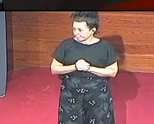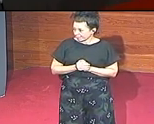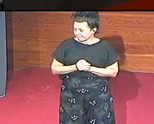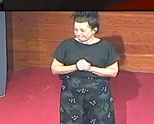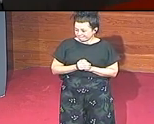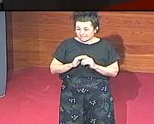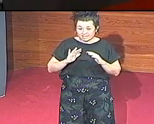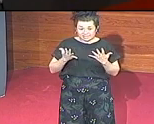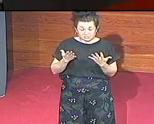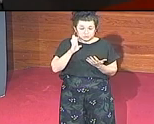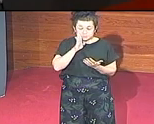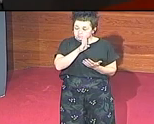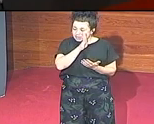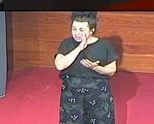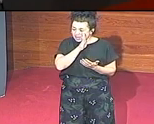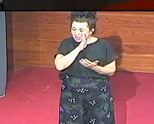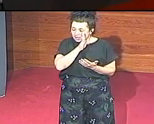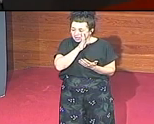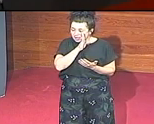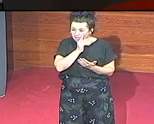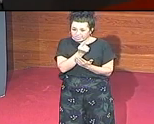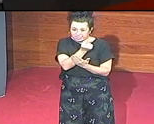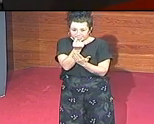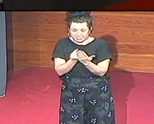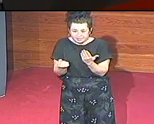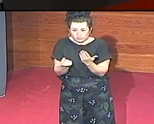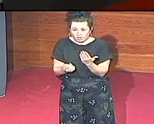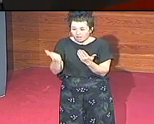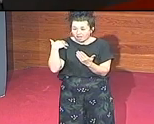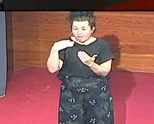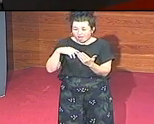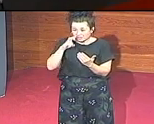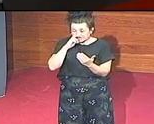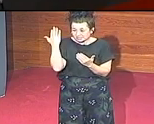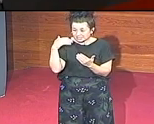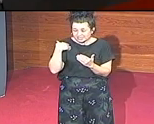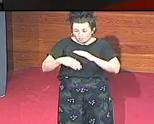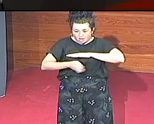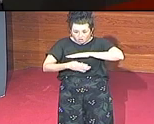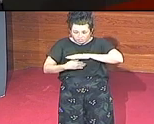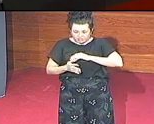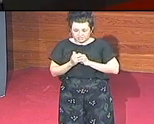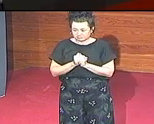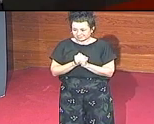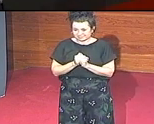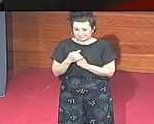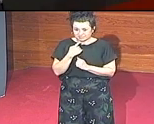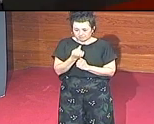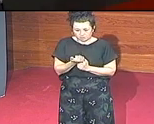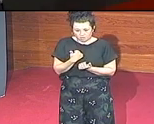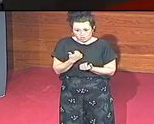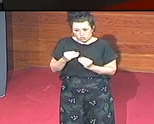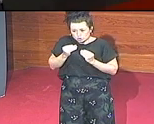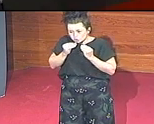entonces bueno a mi madre me dibujo como era un poco la cocina que ellos tenían no y dije bueno pues con esto voy a contar su